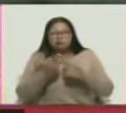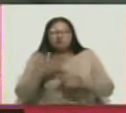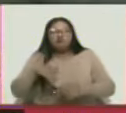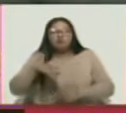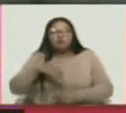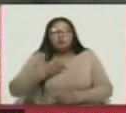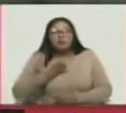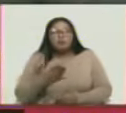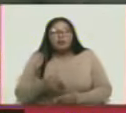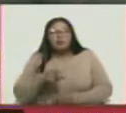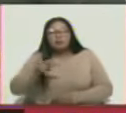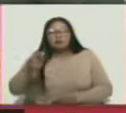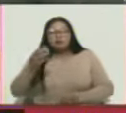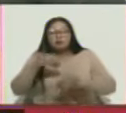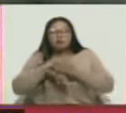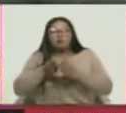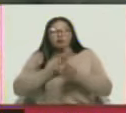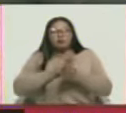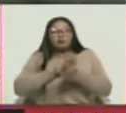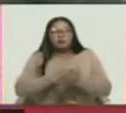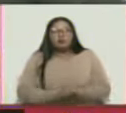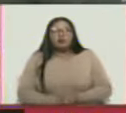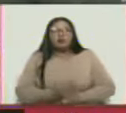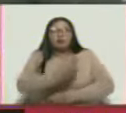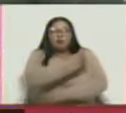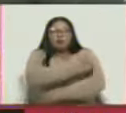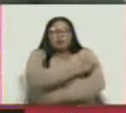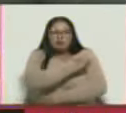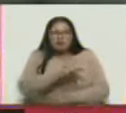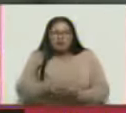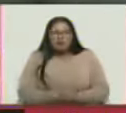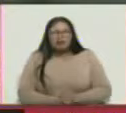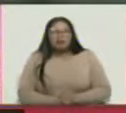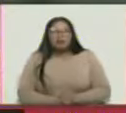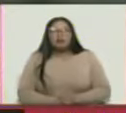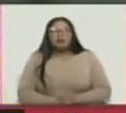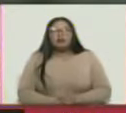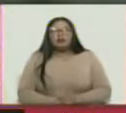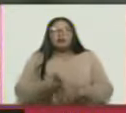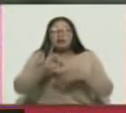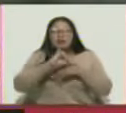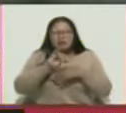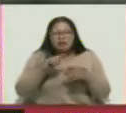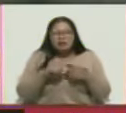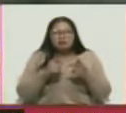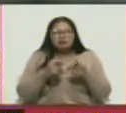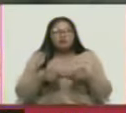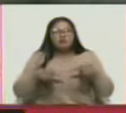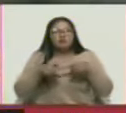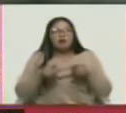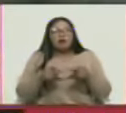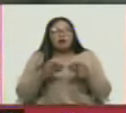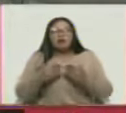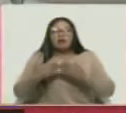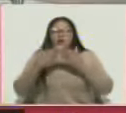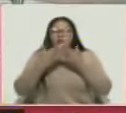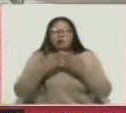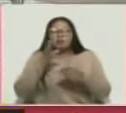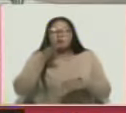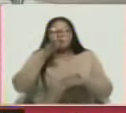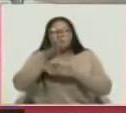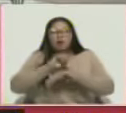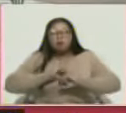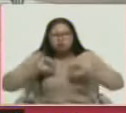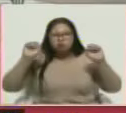gente se está refugiándose en hospitales, en iglesias, en mezquitas y en centros de enseñanza, en colegios. Bueno. Y han